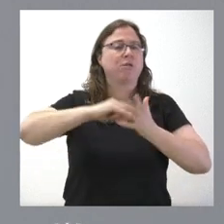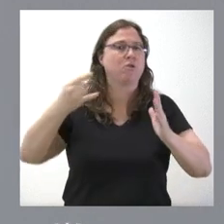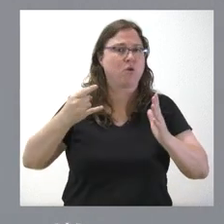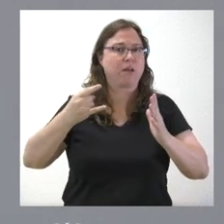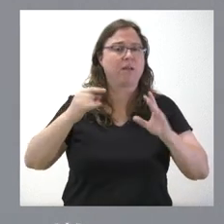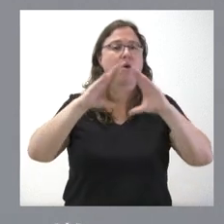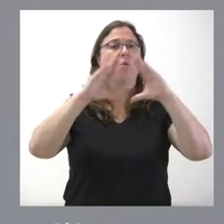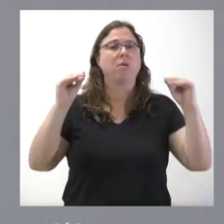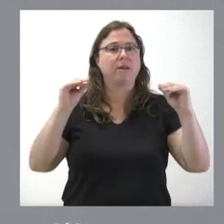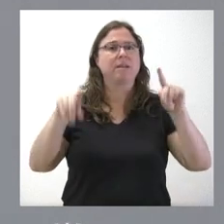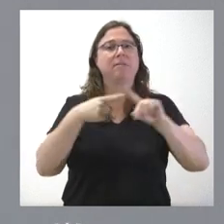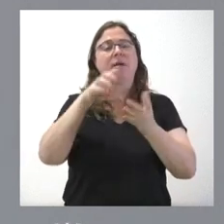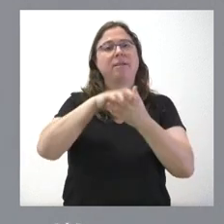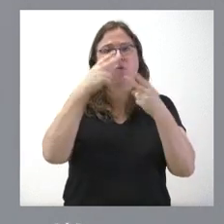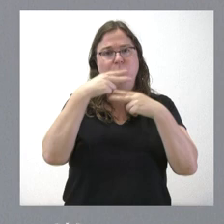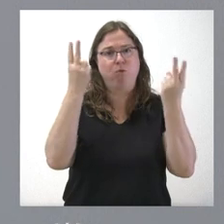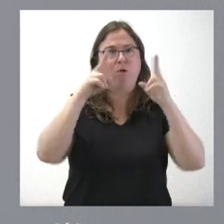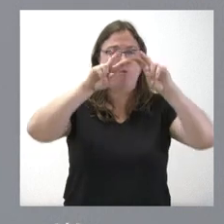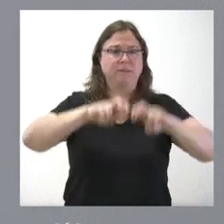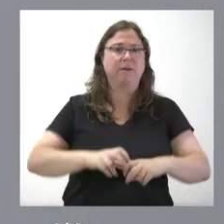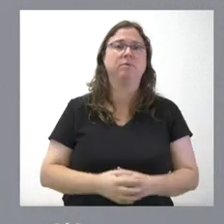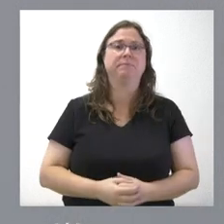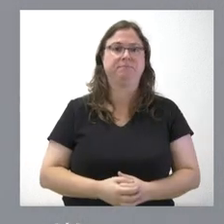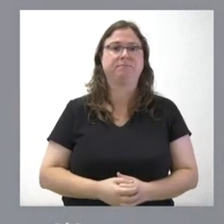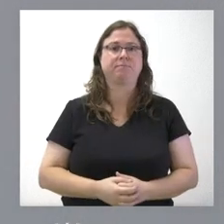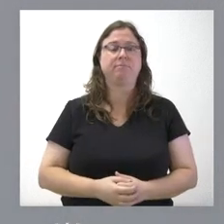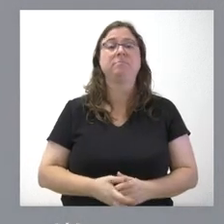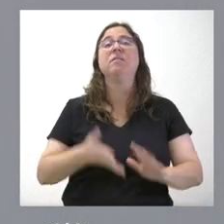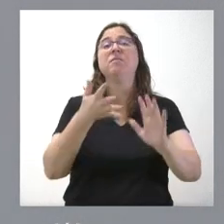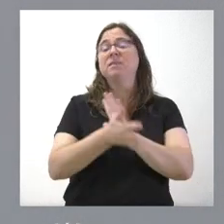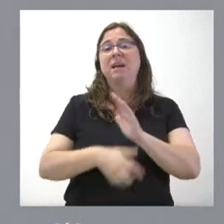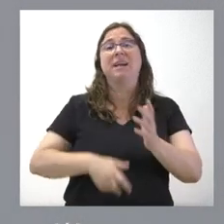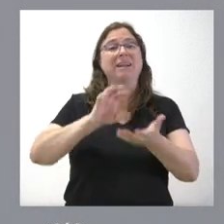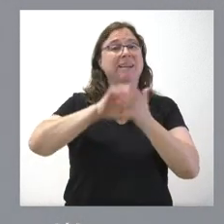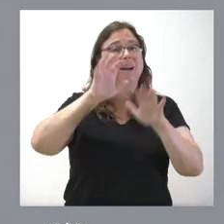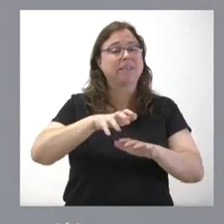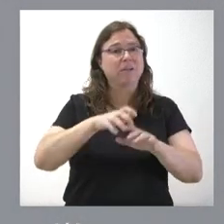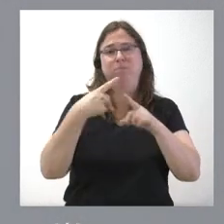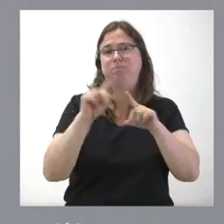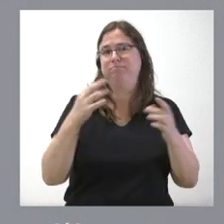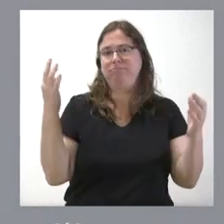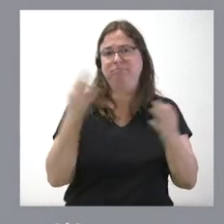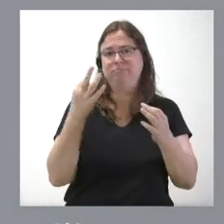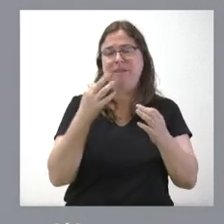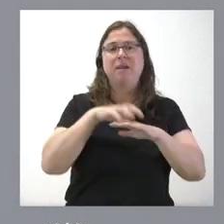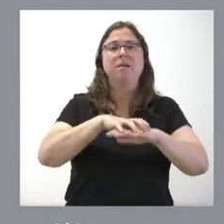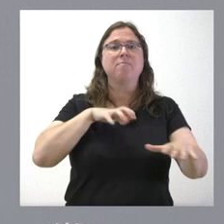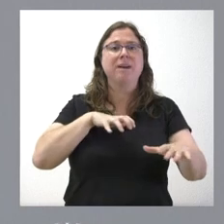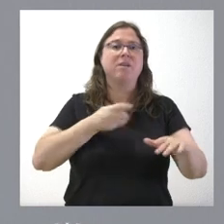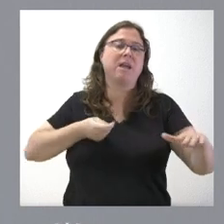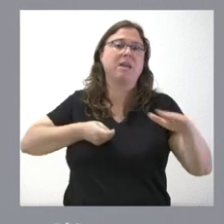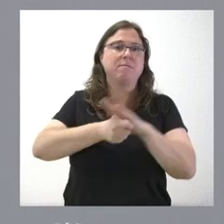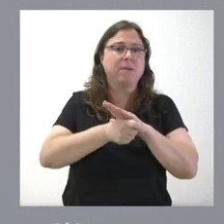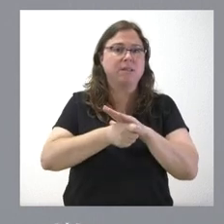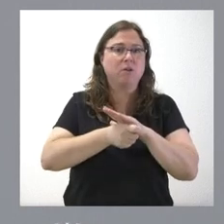universidades y centros públicos de investigación por tanto en Castilla y León La distinción es que estamos hablando mayoritariamente de una